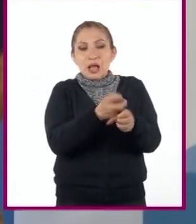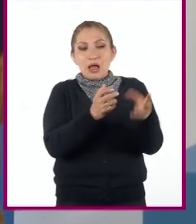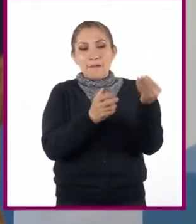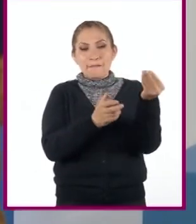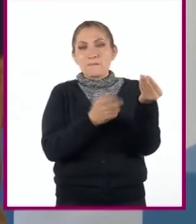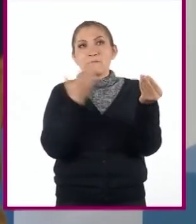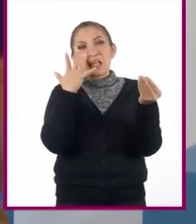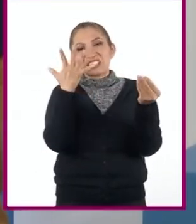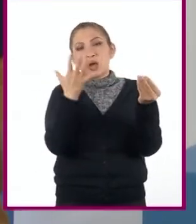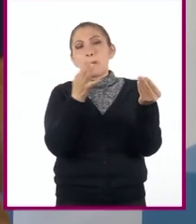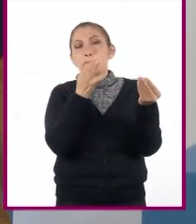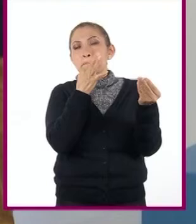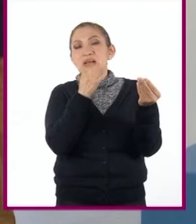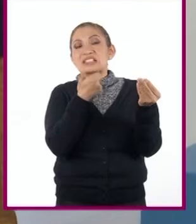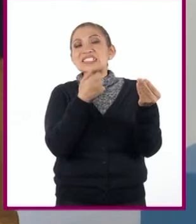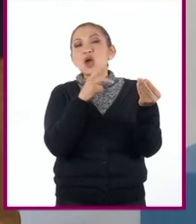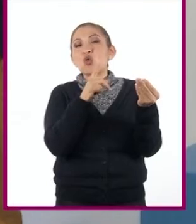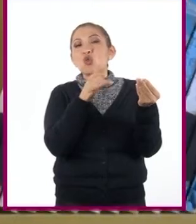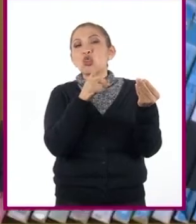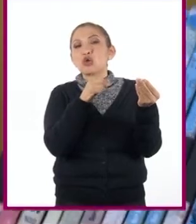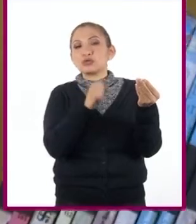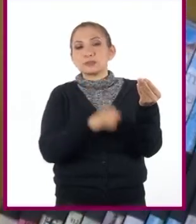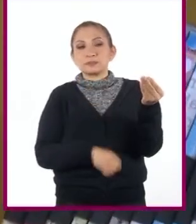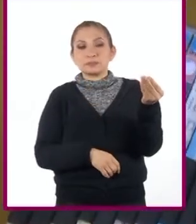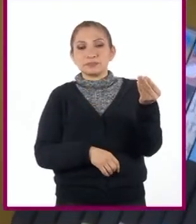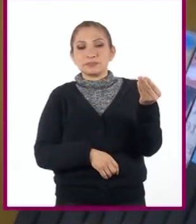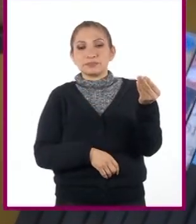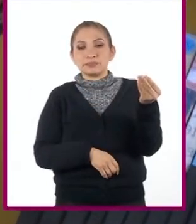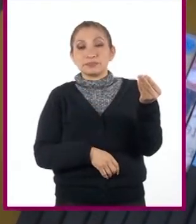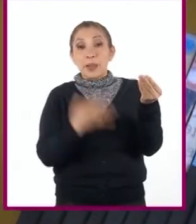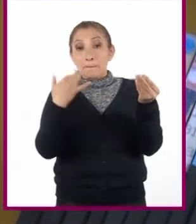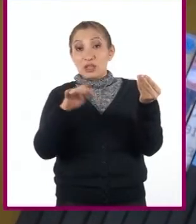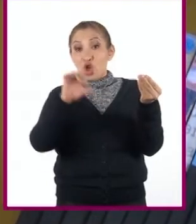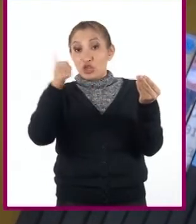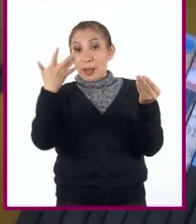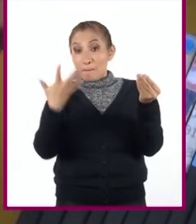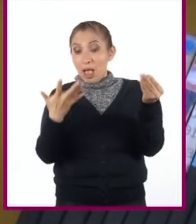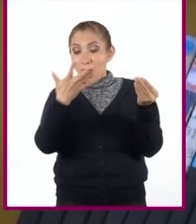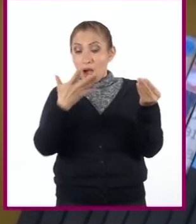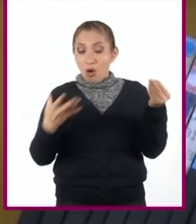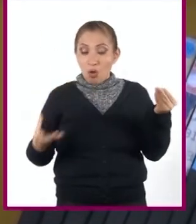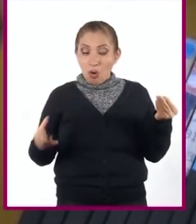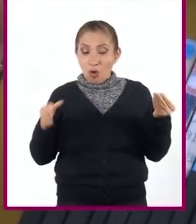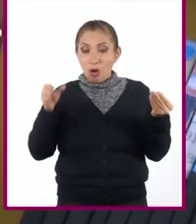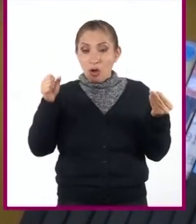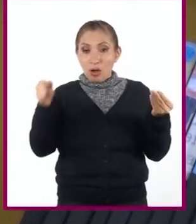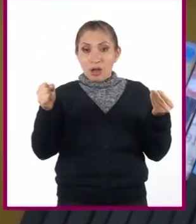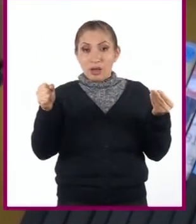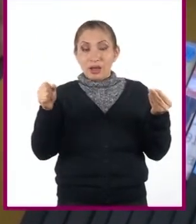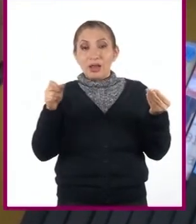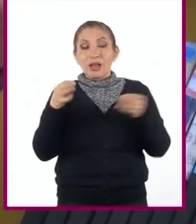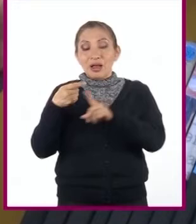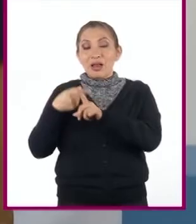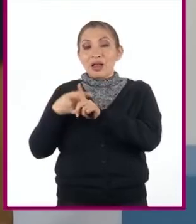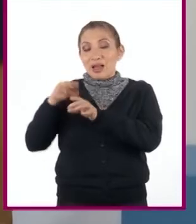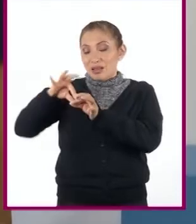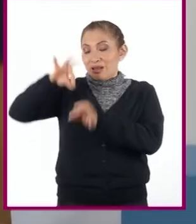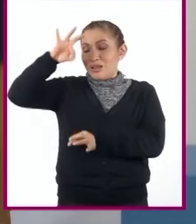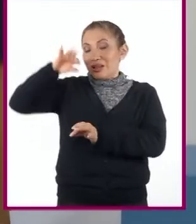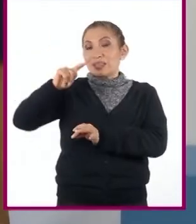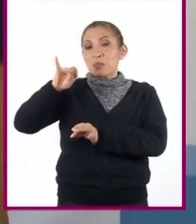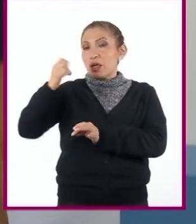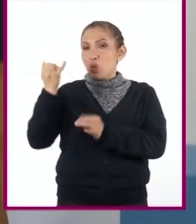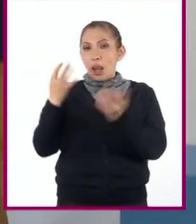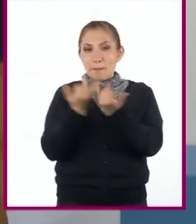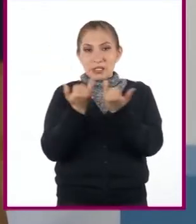Sosténla durante 5 segundos. Mientras que con la otra mano, sostén el termómetro por el mismo tiempo.